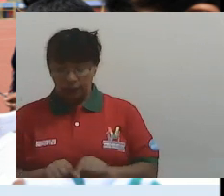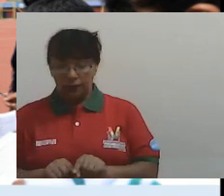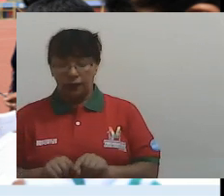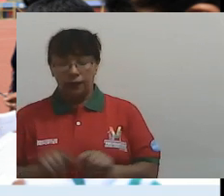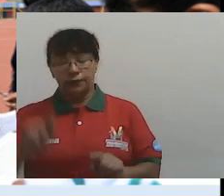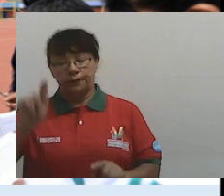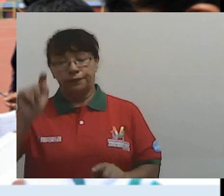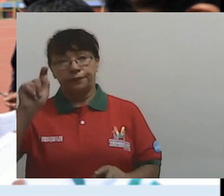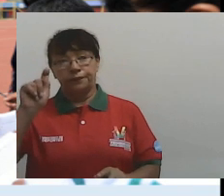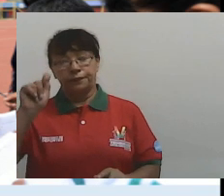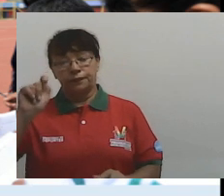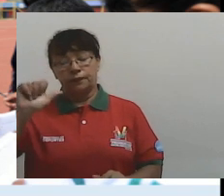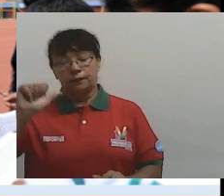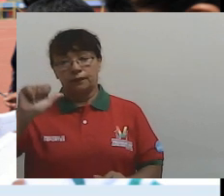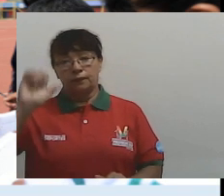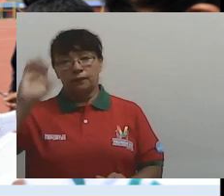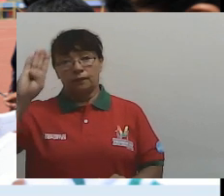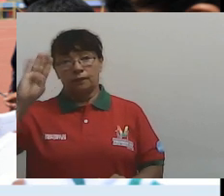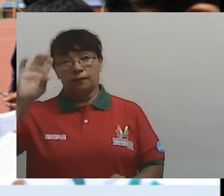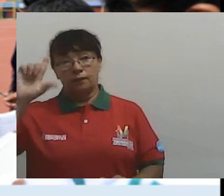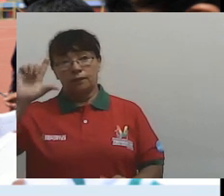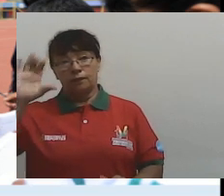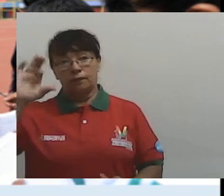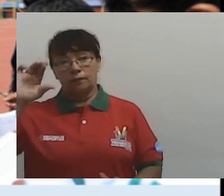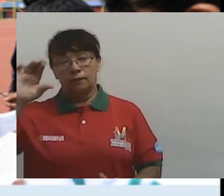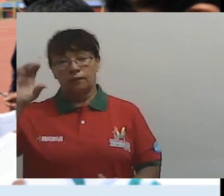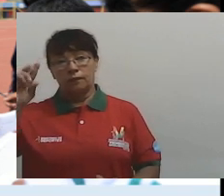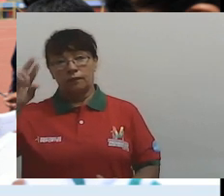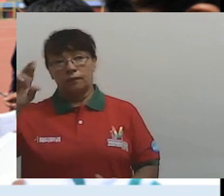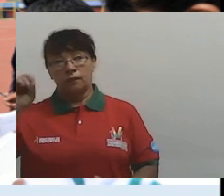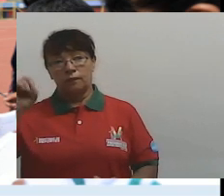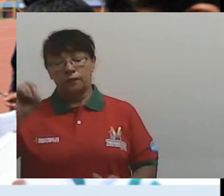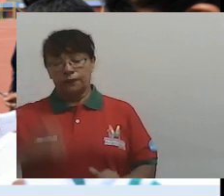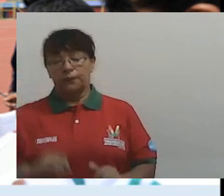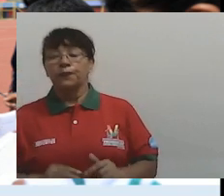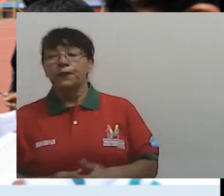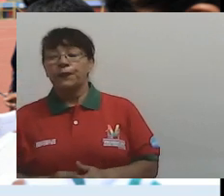se cansen en el mini si doy mucho detalle. Pero